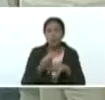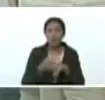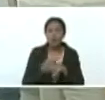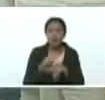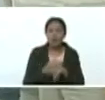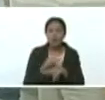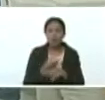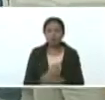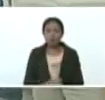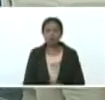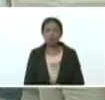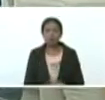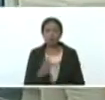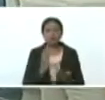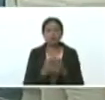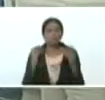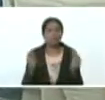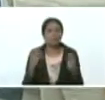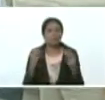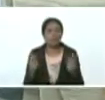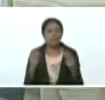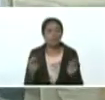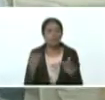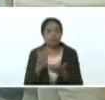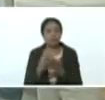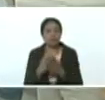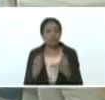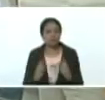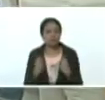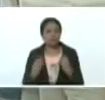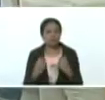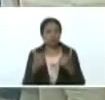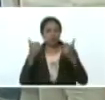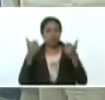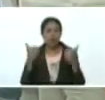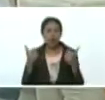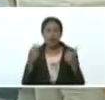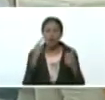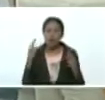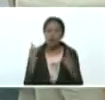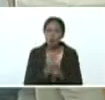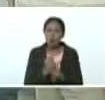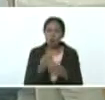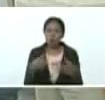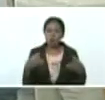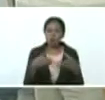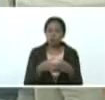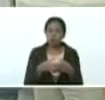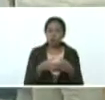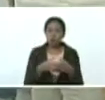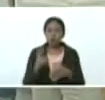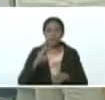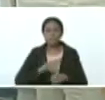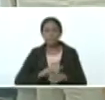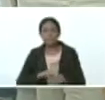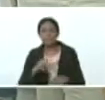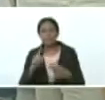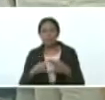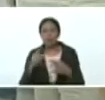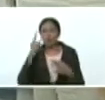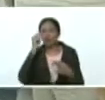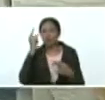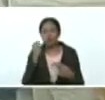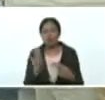Vázquez, siempre activo, siempre vivo. Allá se encuentra con un conjunto de médicos, médicas,